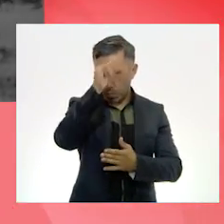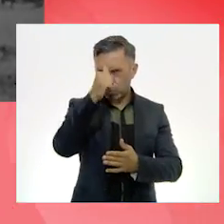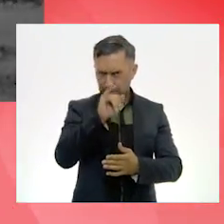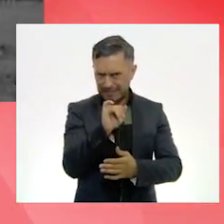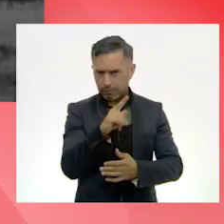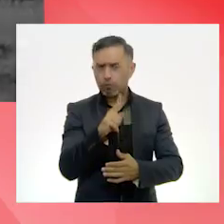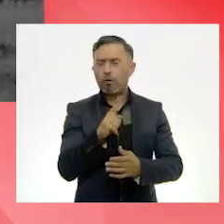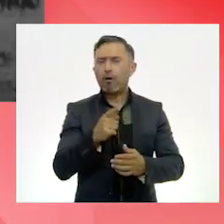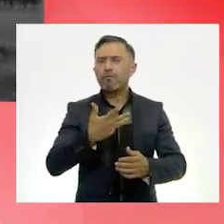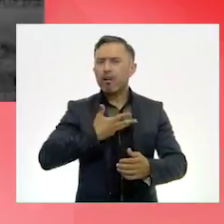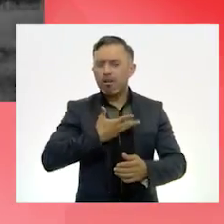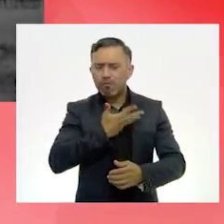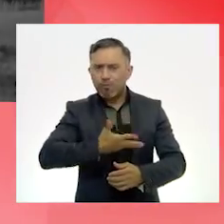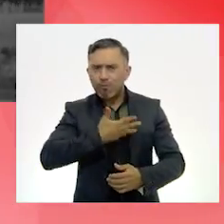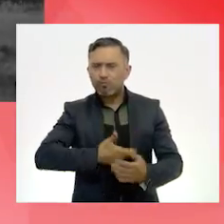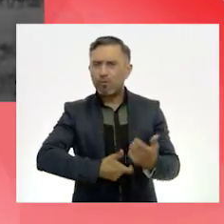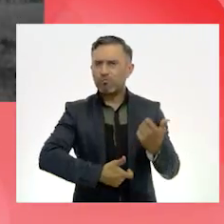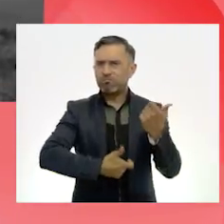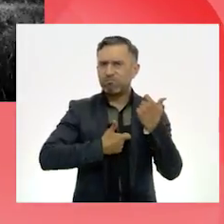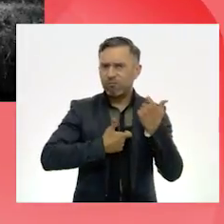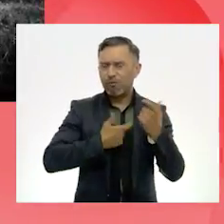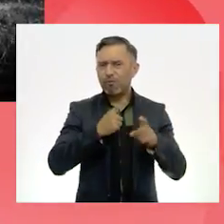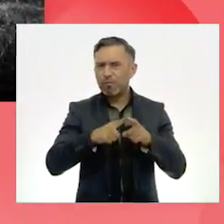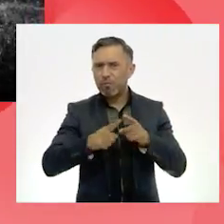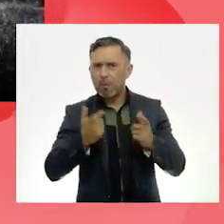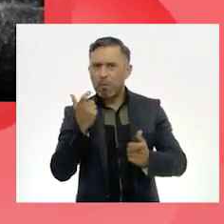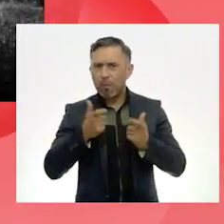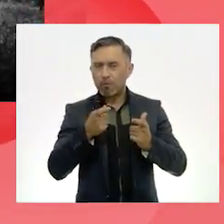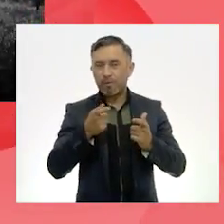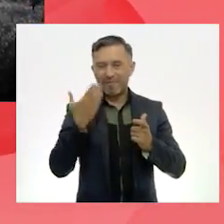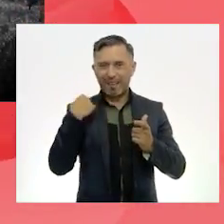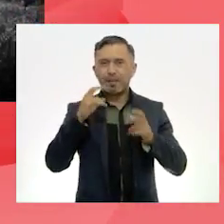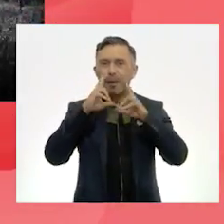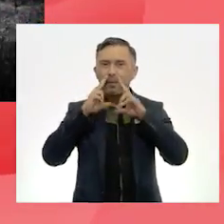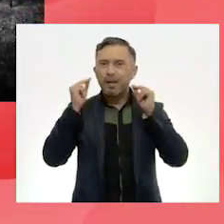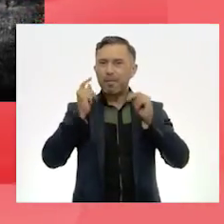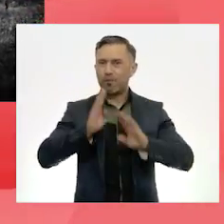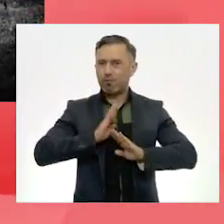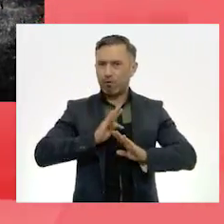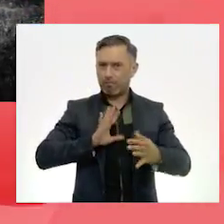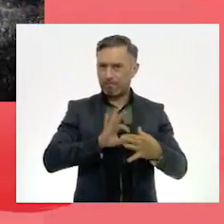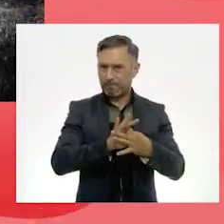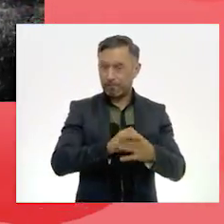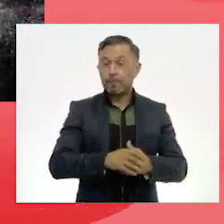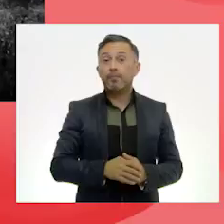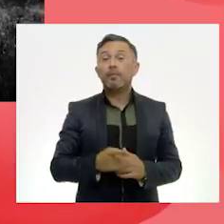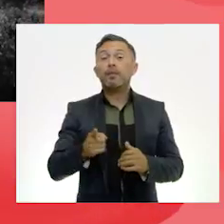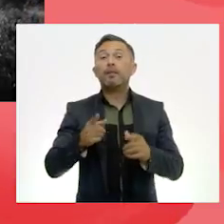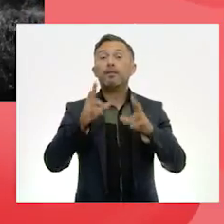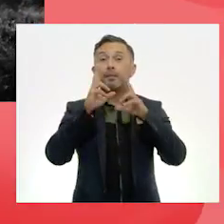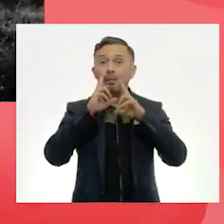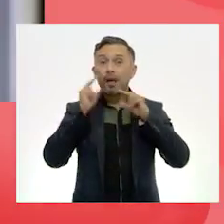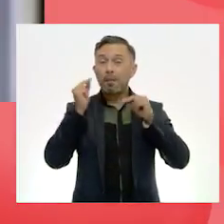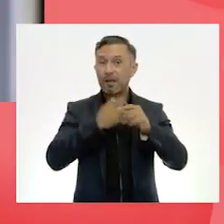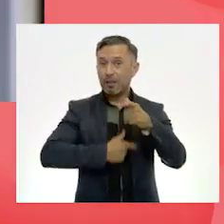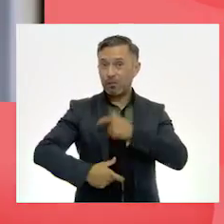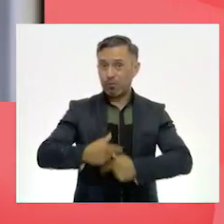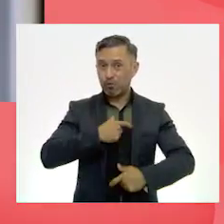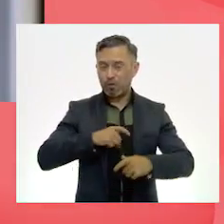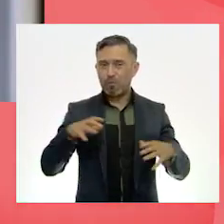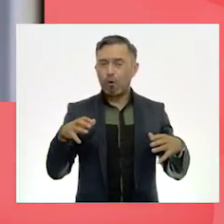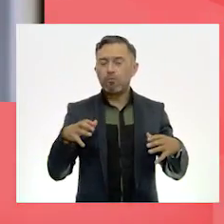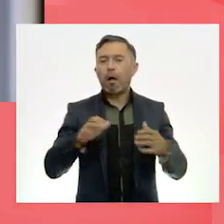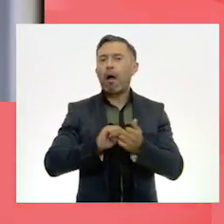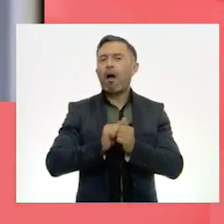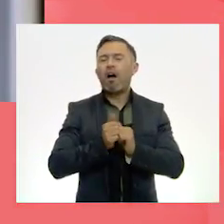que quedaba del Ejército Libertador del Sur de Emiliano Zapata. Están las fuerzas zapatistas, pues, de alguna manera, pues, bien desgastadas, ¿no? Hay